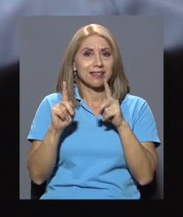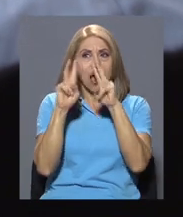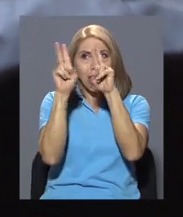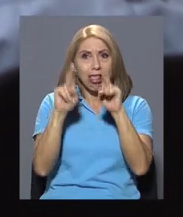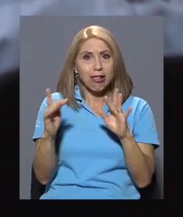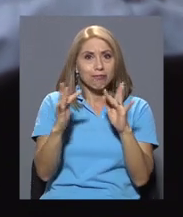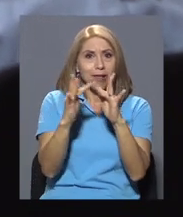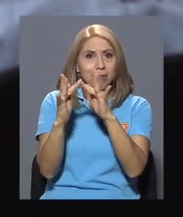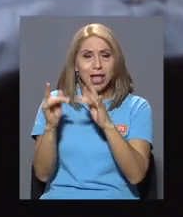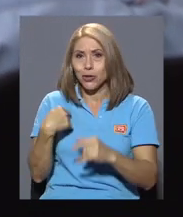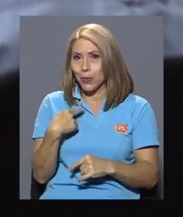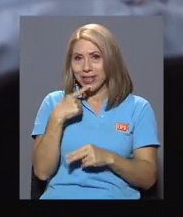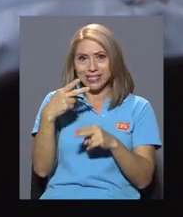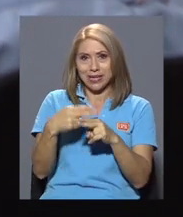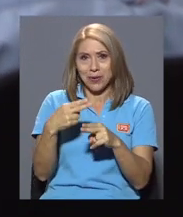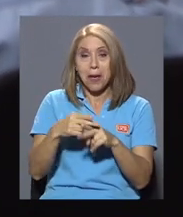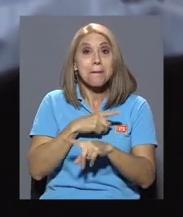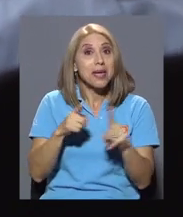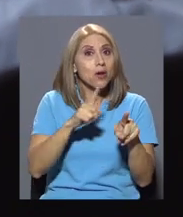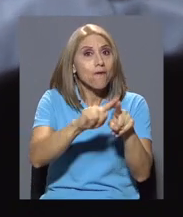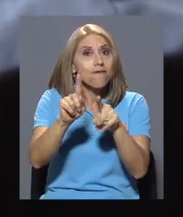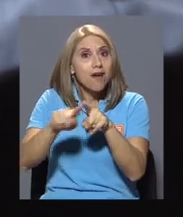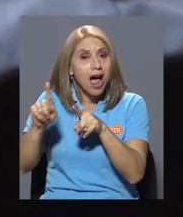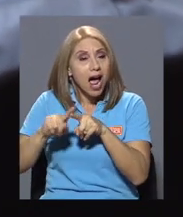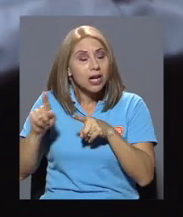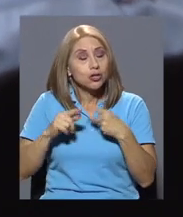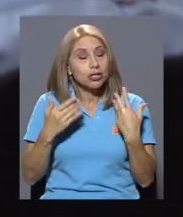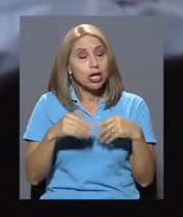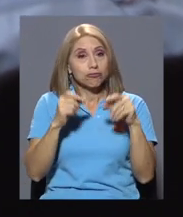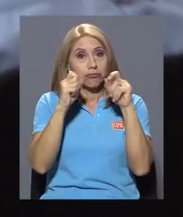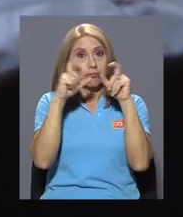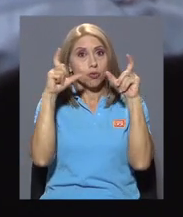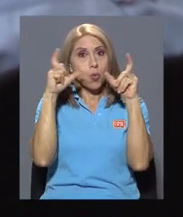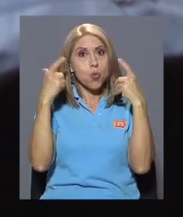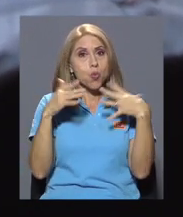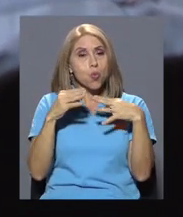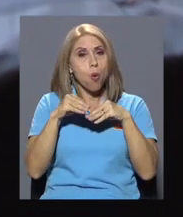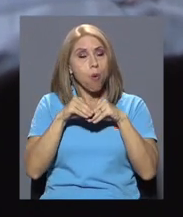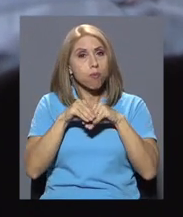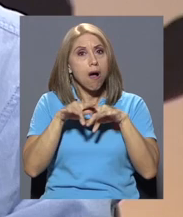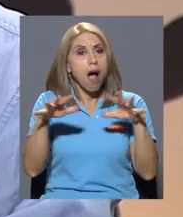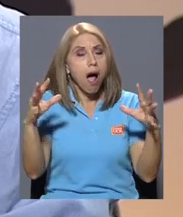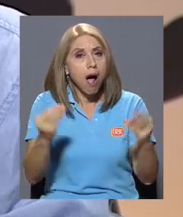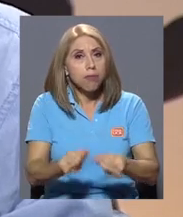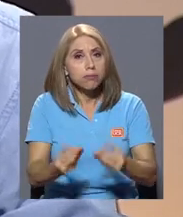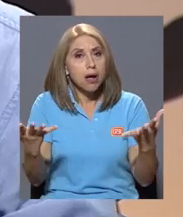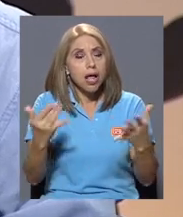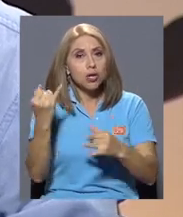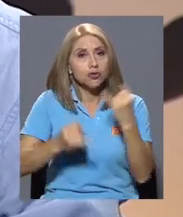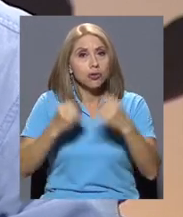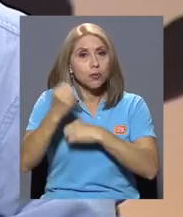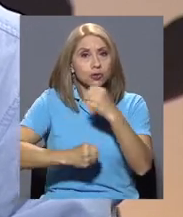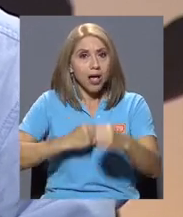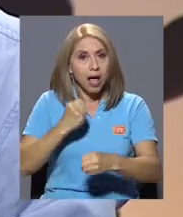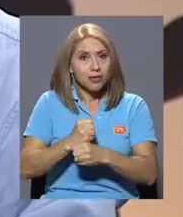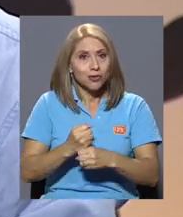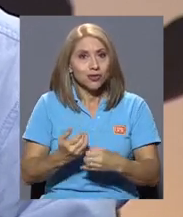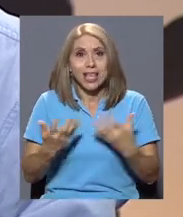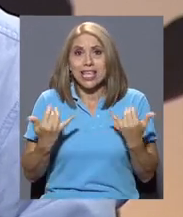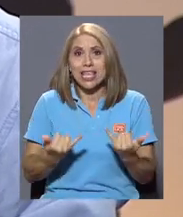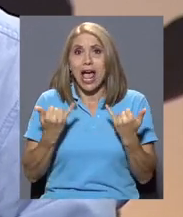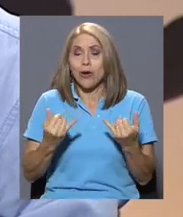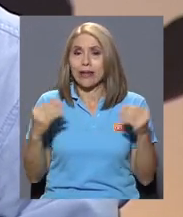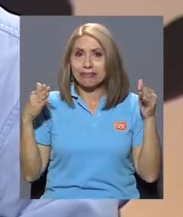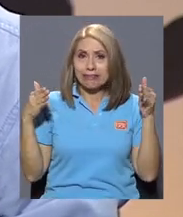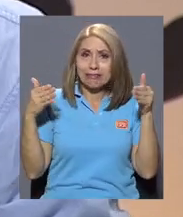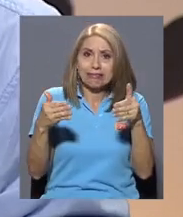las voy a mencionar pero hay varias que han sido un fenómeno impresionante en los últimos años y que han acaparado por completo la